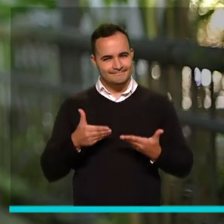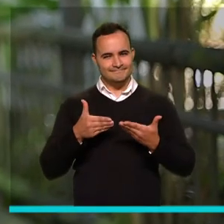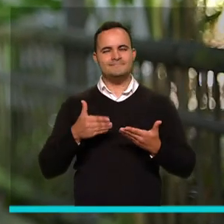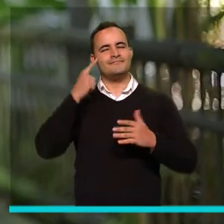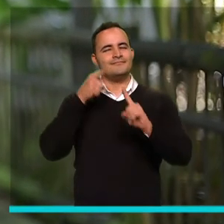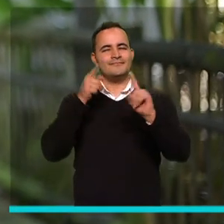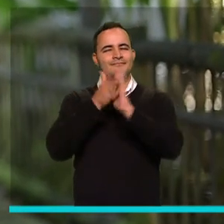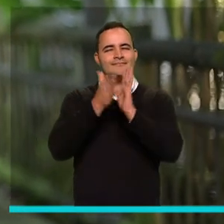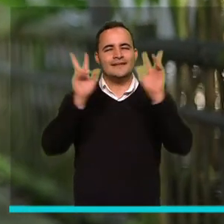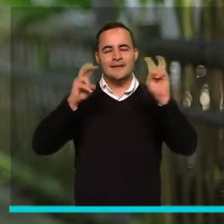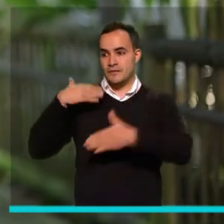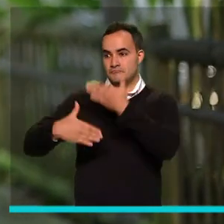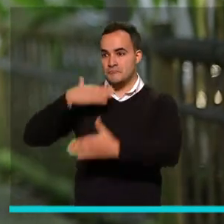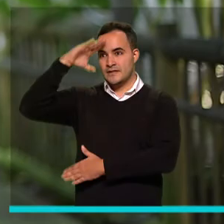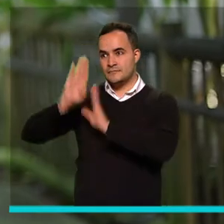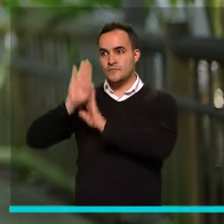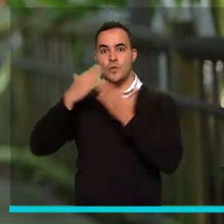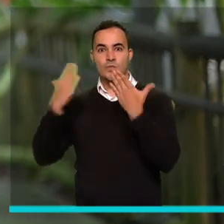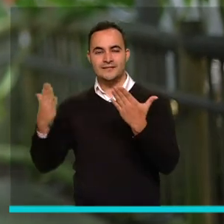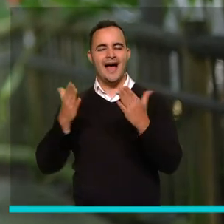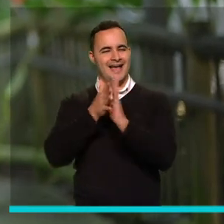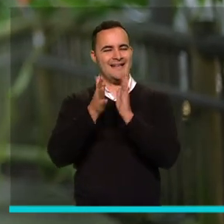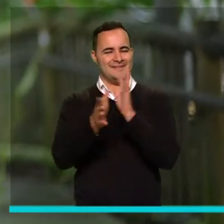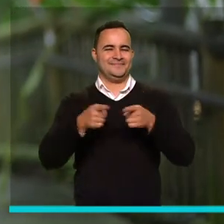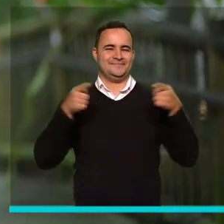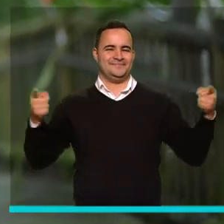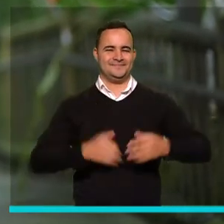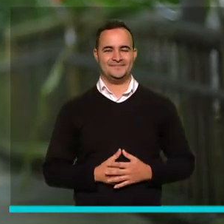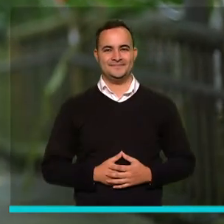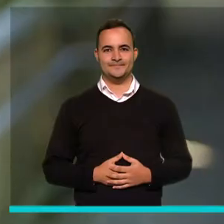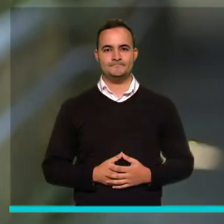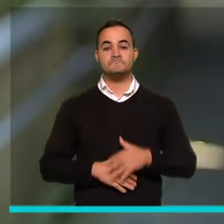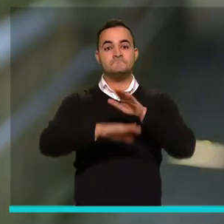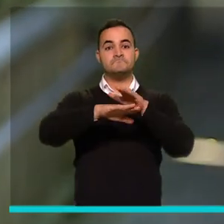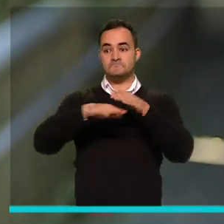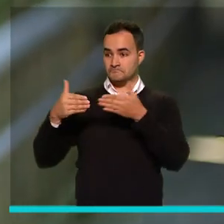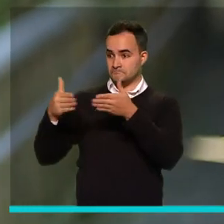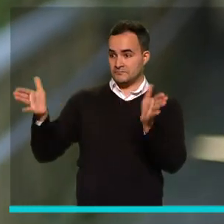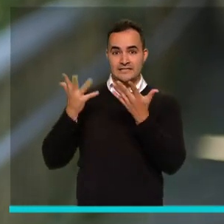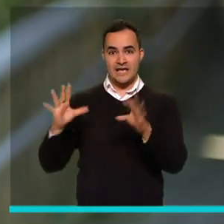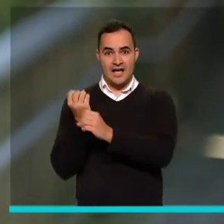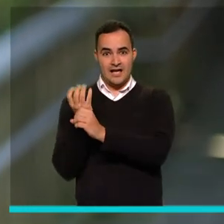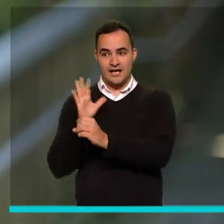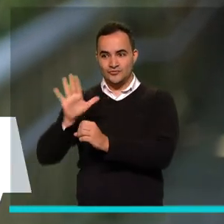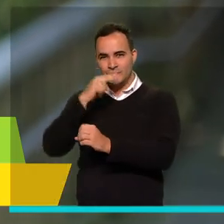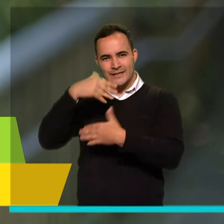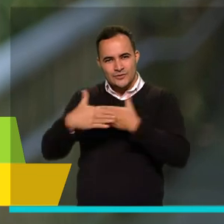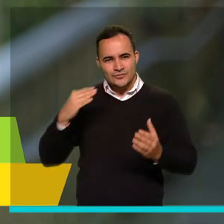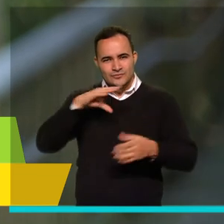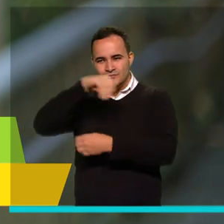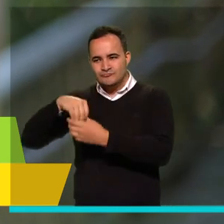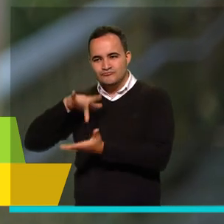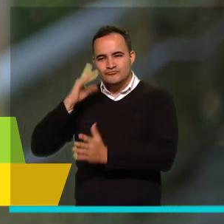a Medellín Conecta TV. Aquí conocerás cómo avanza nuestra Medellín Futuro. Con la inauguración del Jardín Infantil de Buen Comienzo en